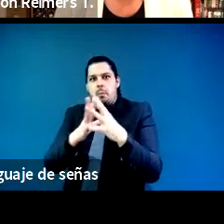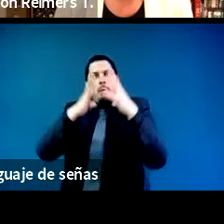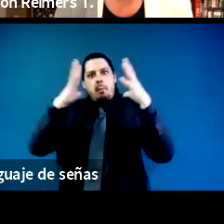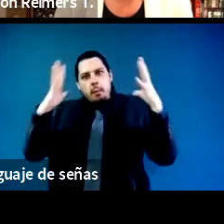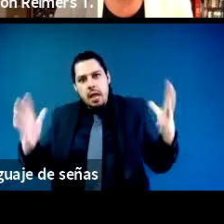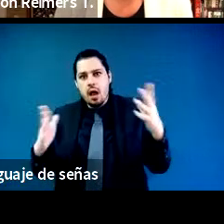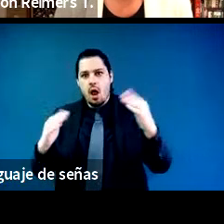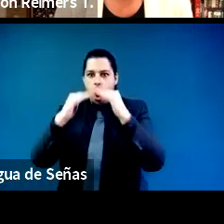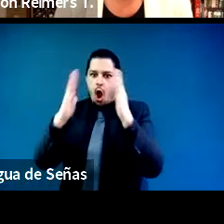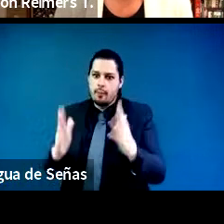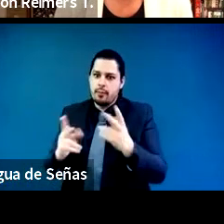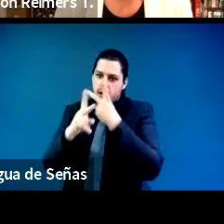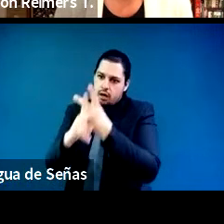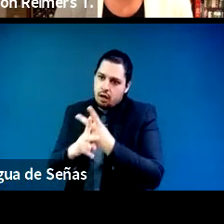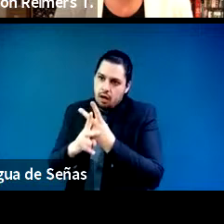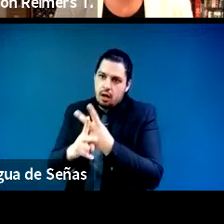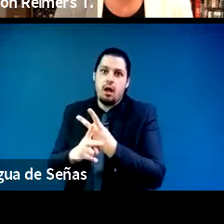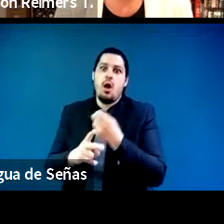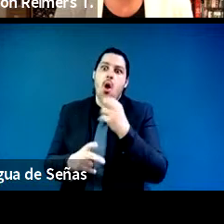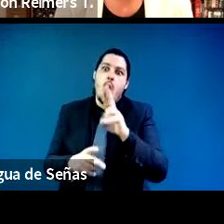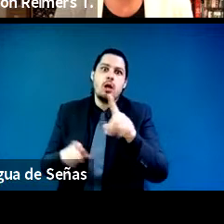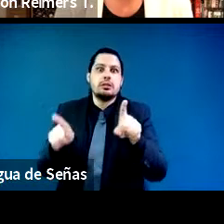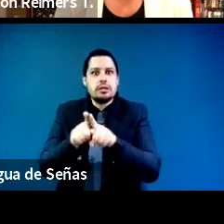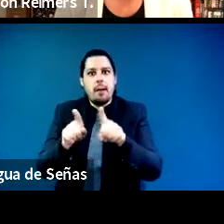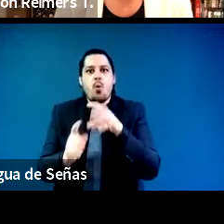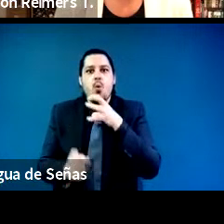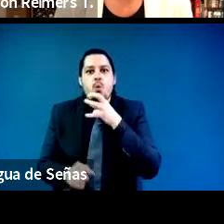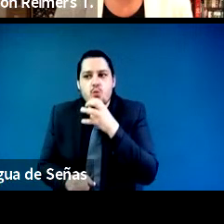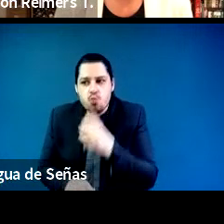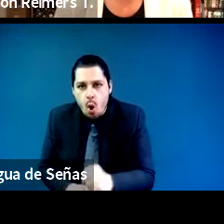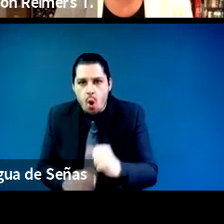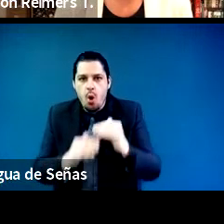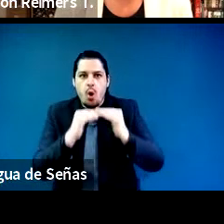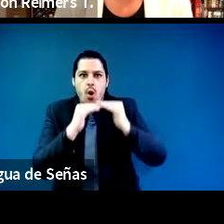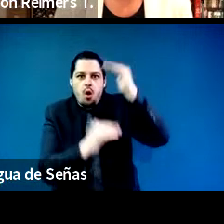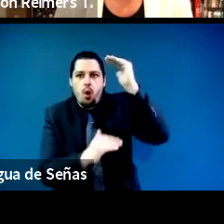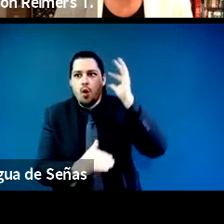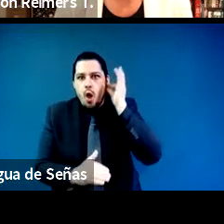de personas mayores, ¿no? Entonces esto claramente